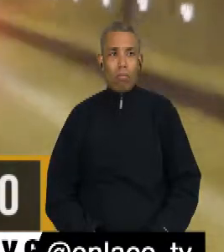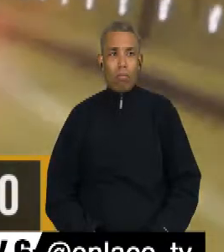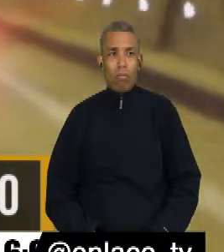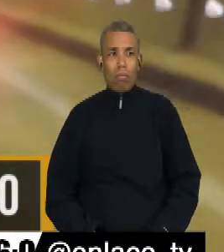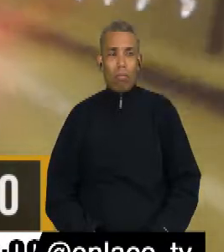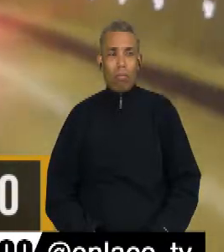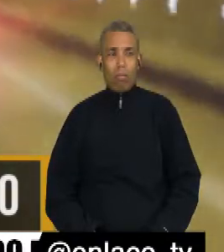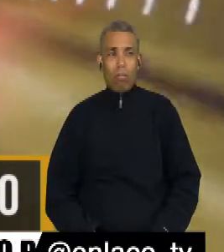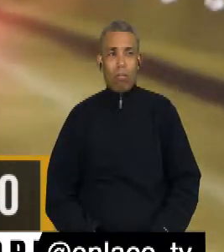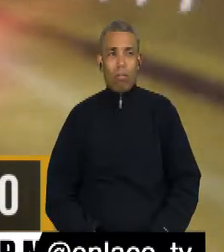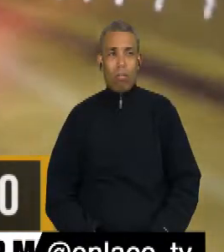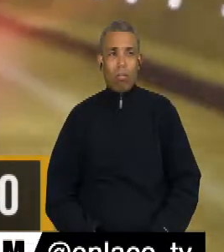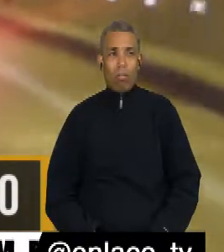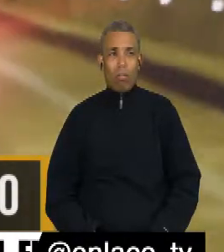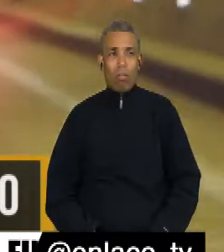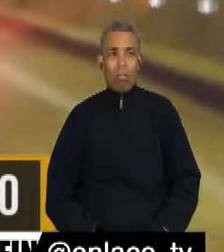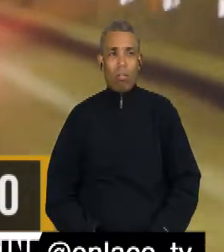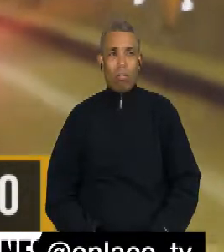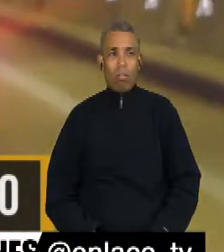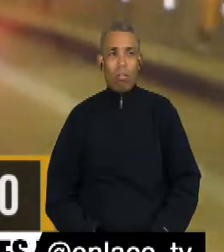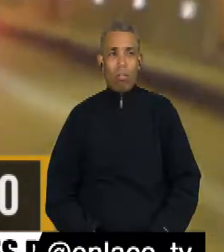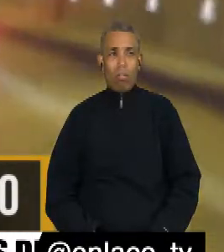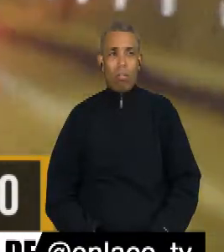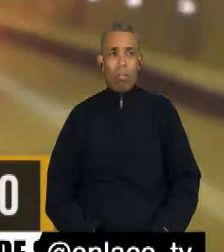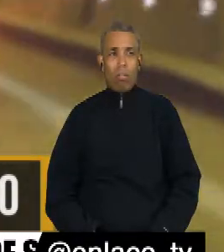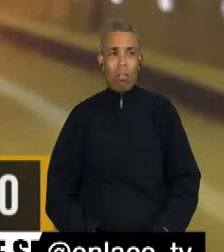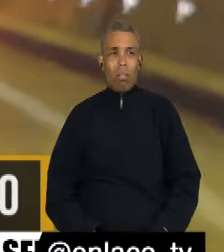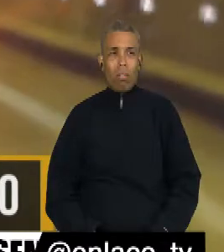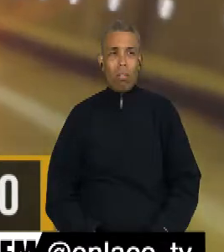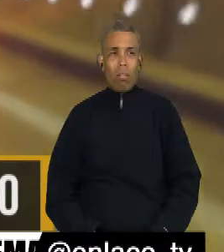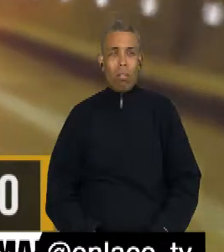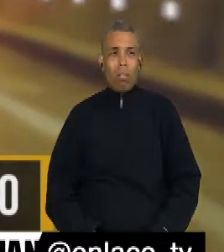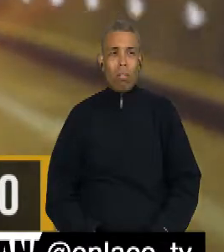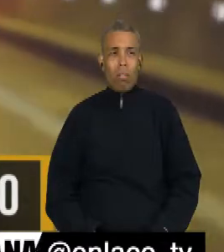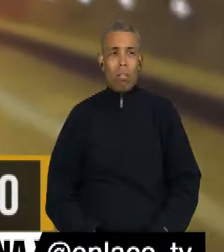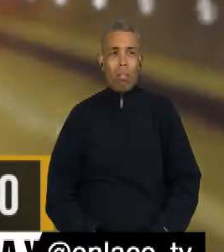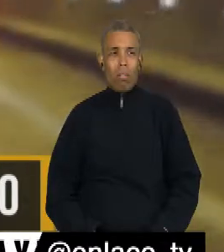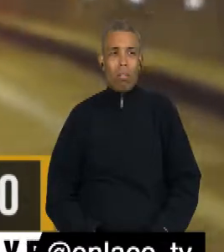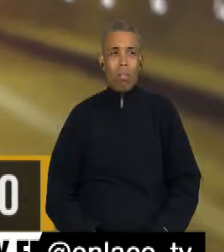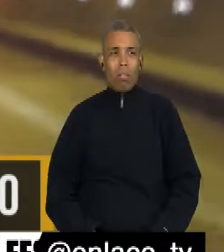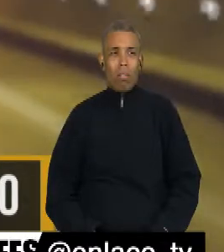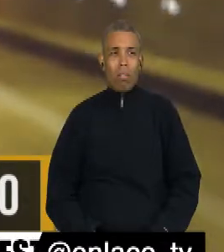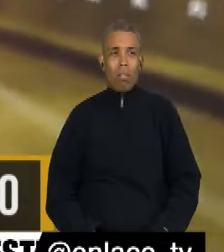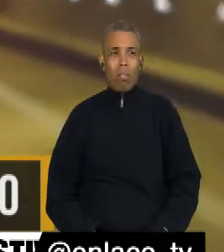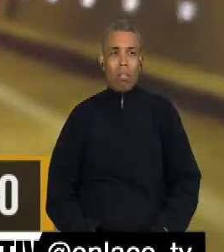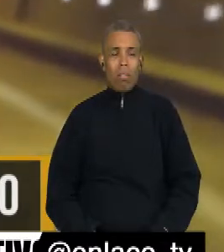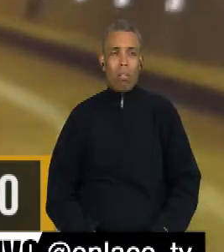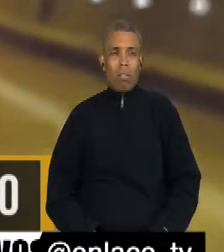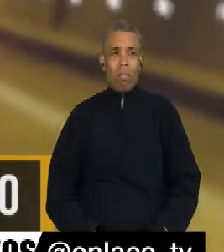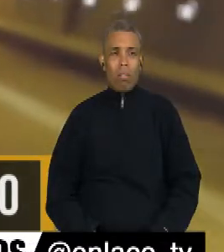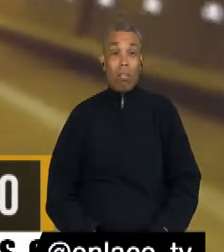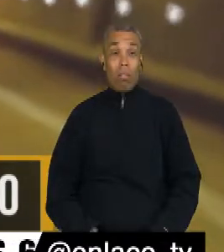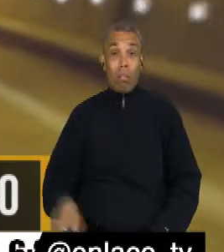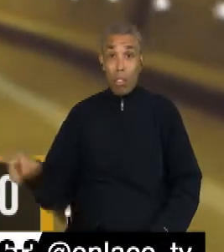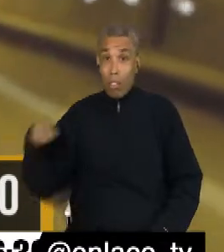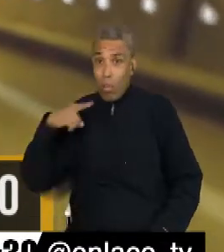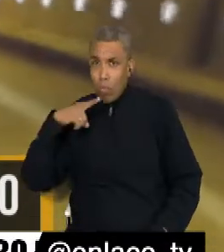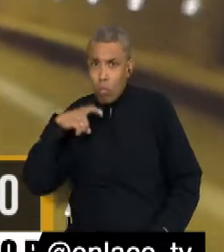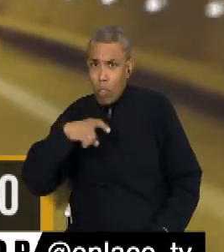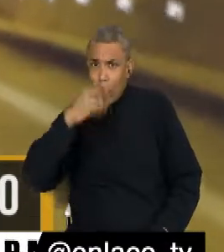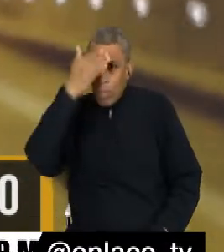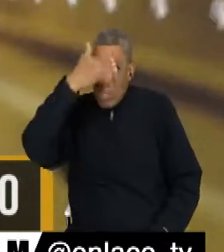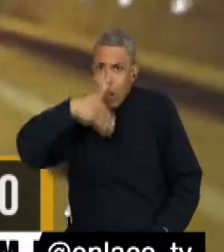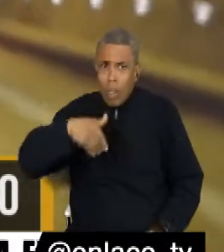cámara de video cuando realizó una peligrosa maniobra en el sector de los túneles en la vía que de Bucaramanga conduce a Barranca